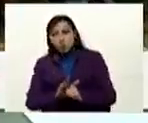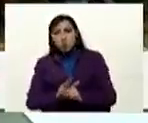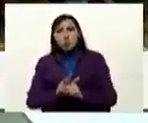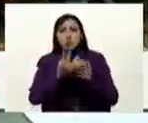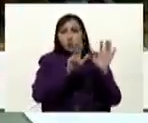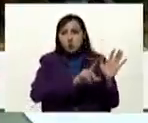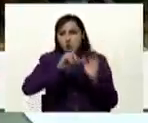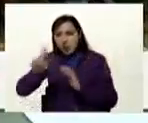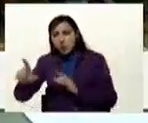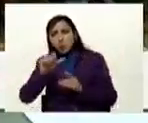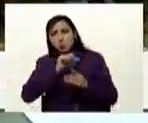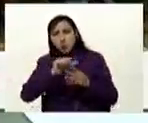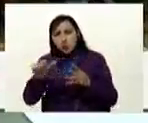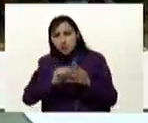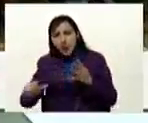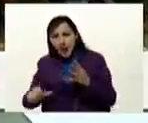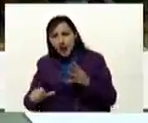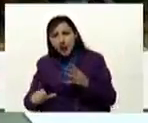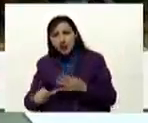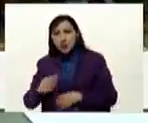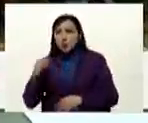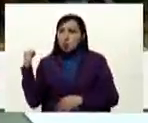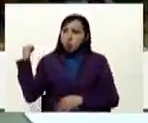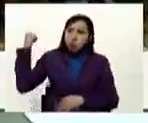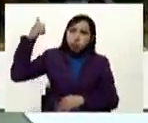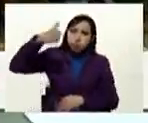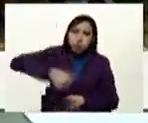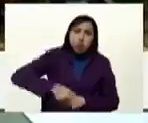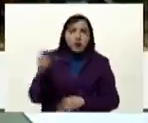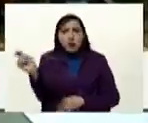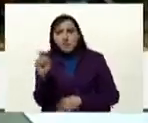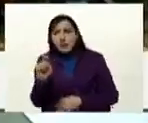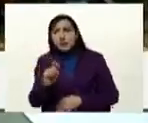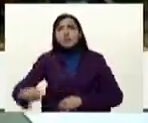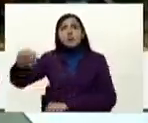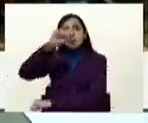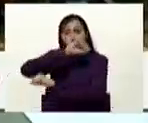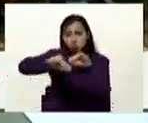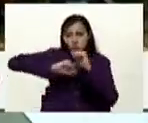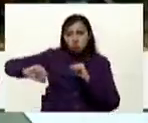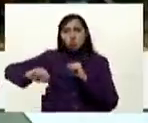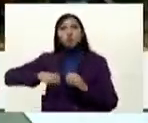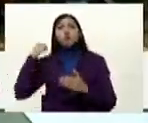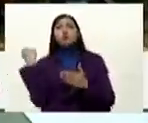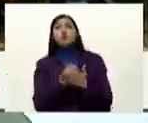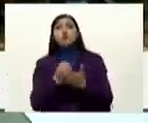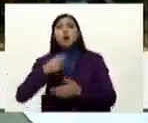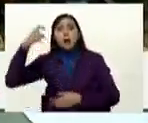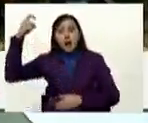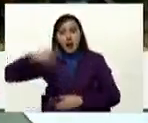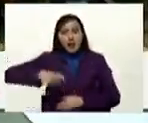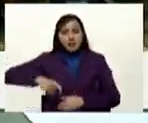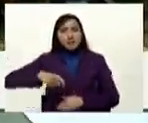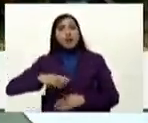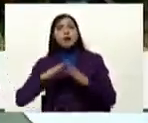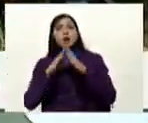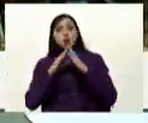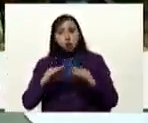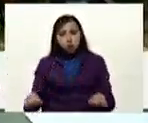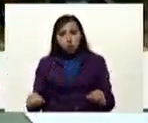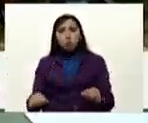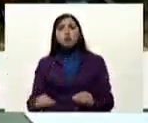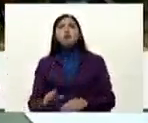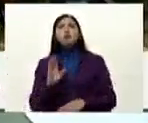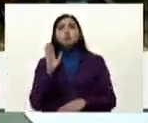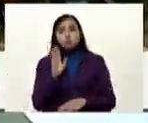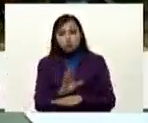81 semanas, de estos meses contra el coronavirus y la necesidad de que todos